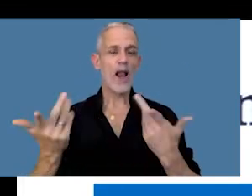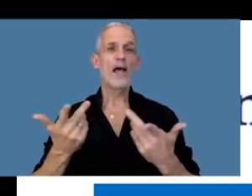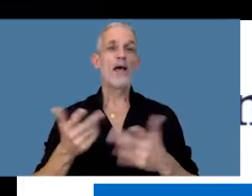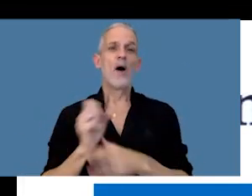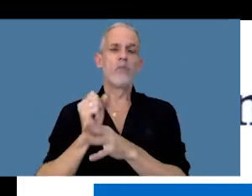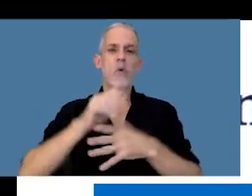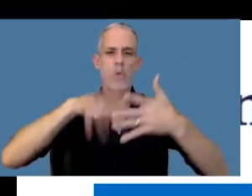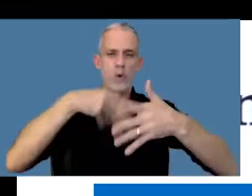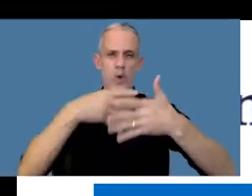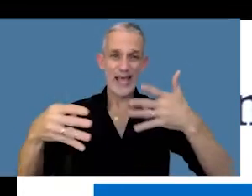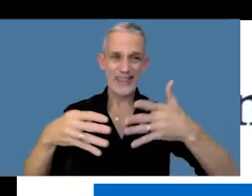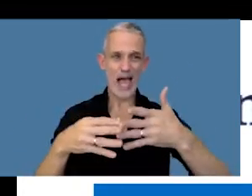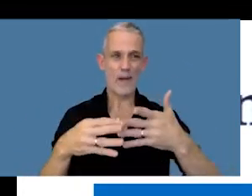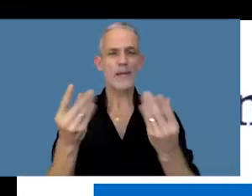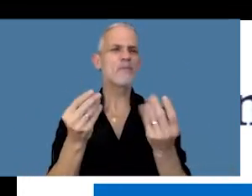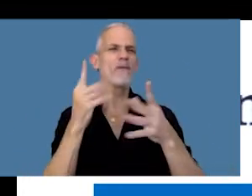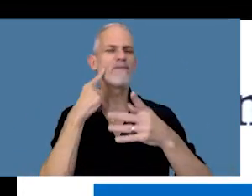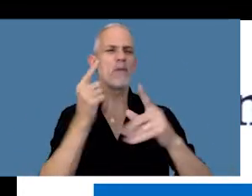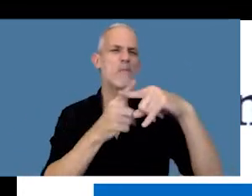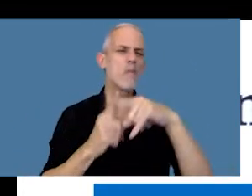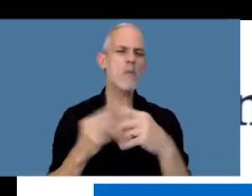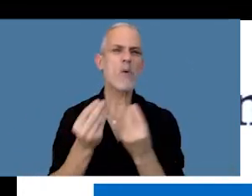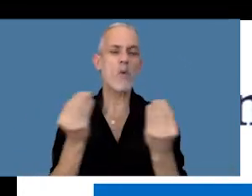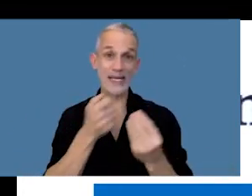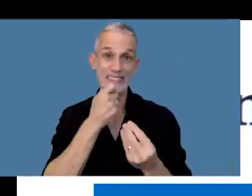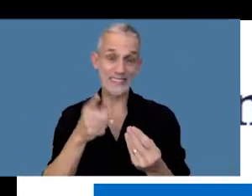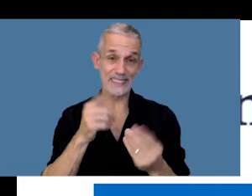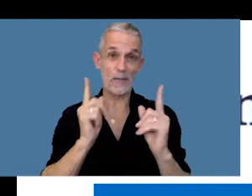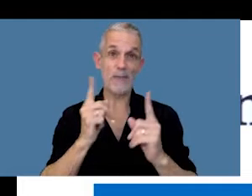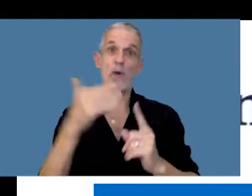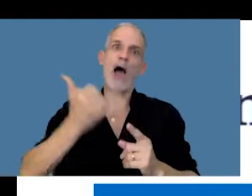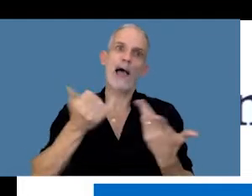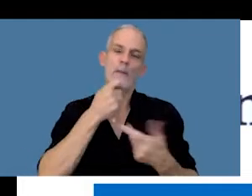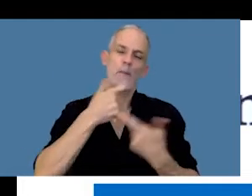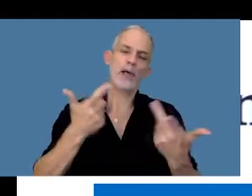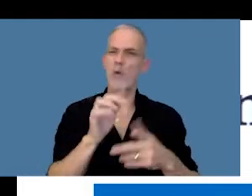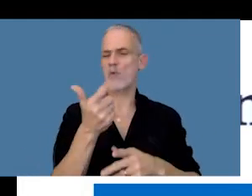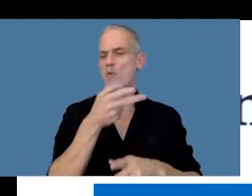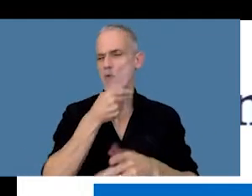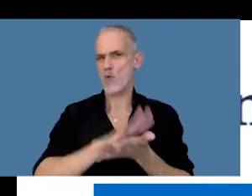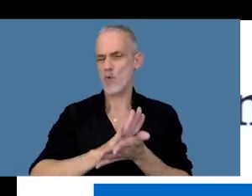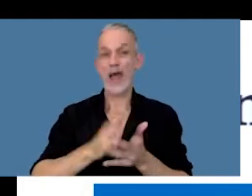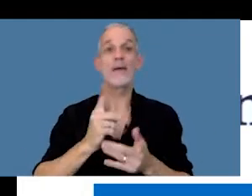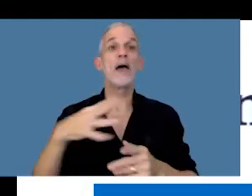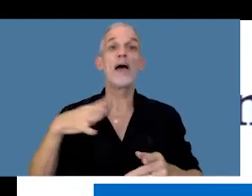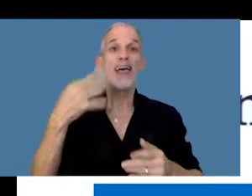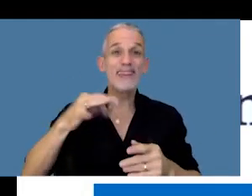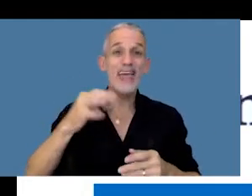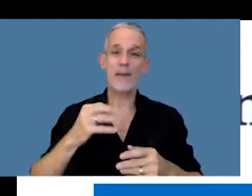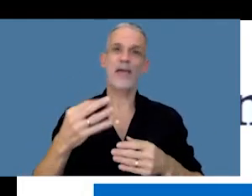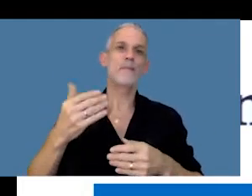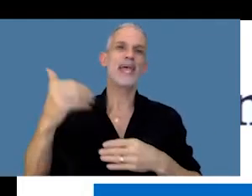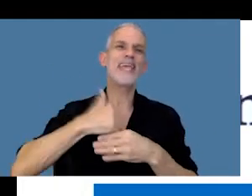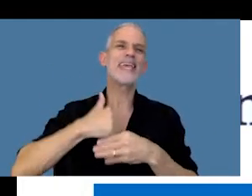tabla donde conjugamos otros parámetros en la medida que los mismos existan, pueden no estar. El único que no puede faltar es ingresos brutos,